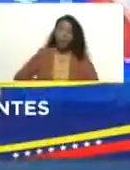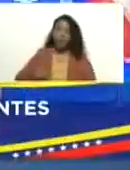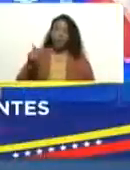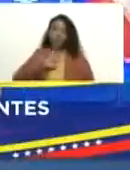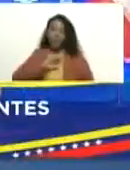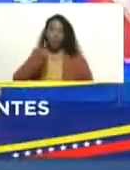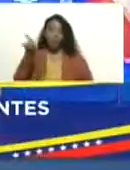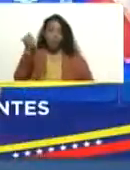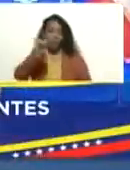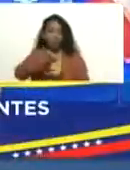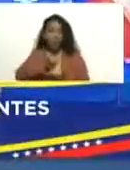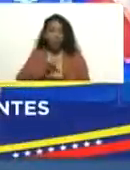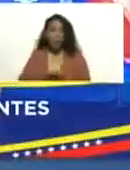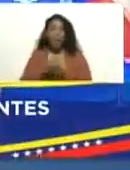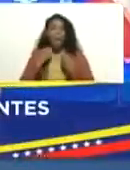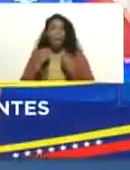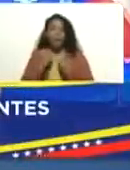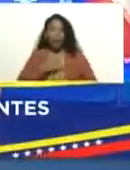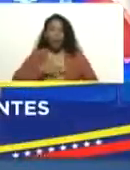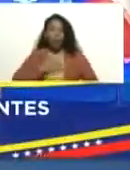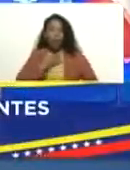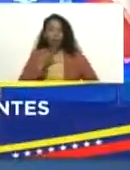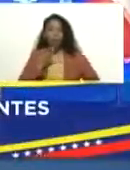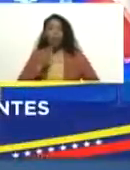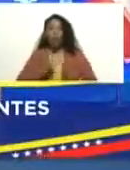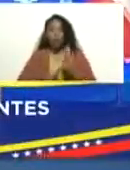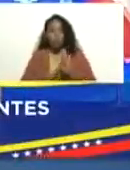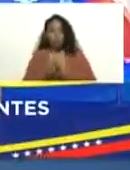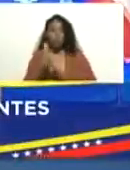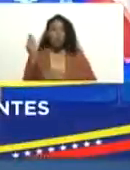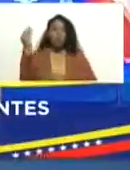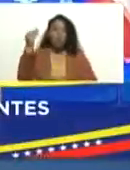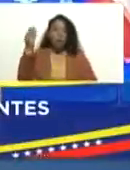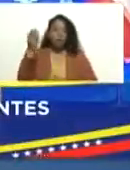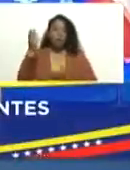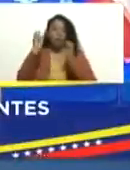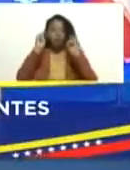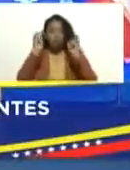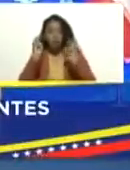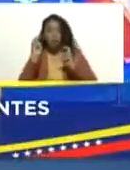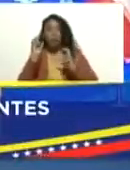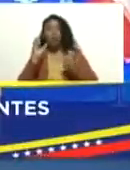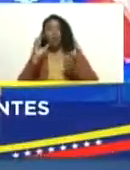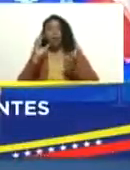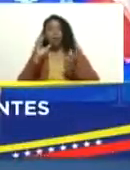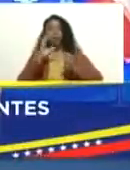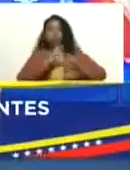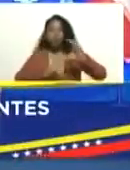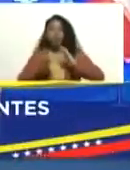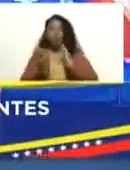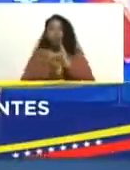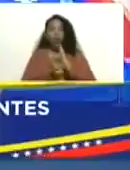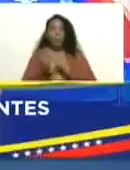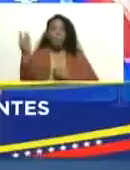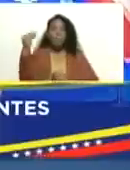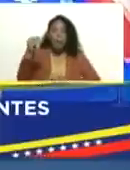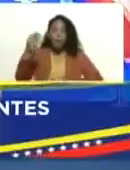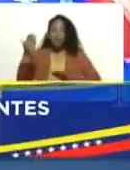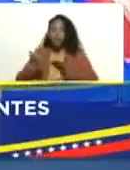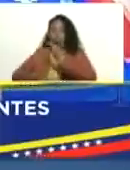para el desarrollo de una poderosa cooperación en materia de ciencia y tecnología. Ya nuestros